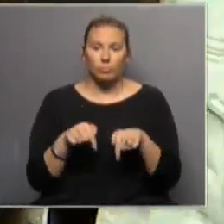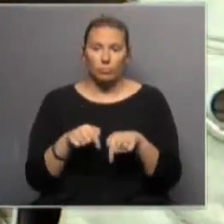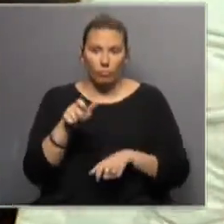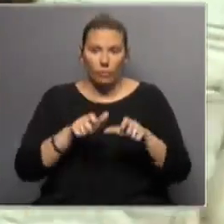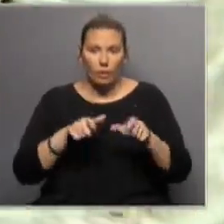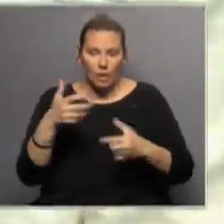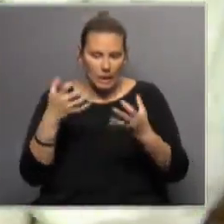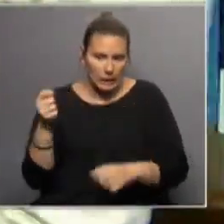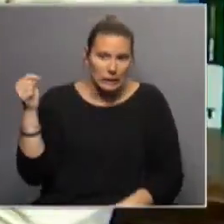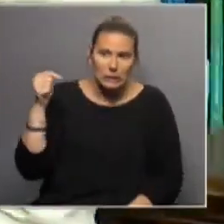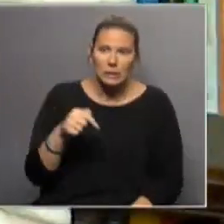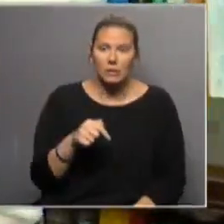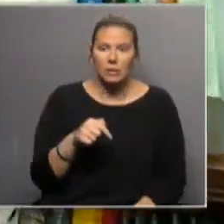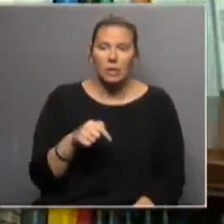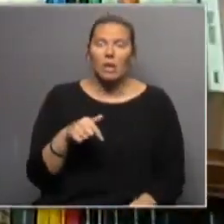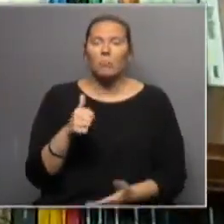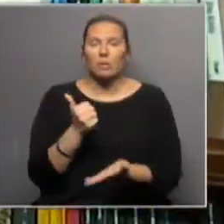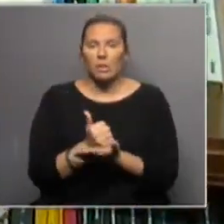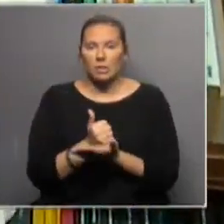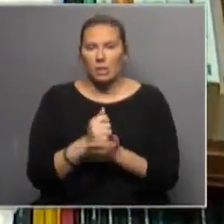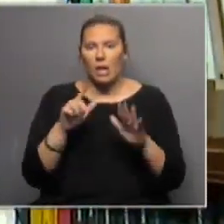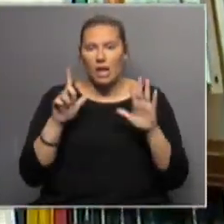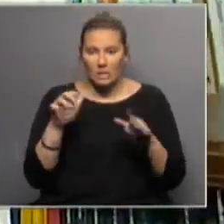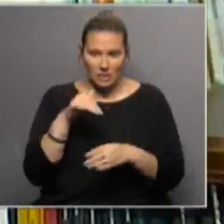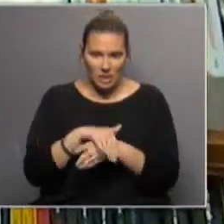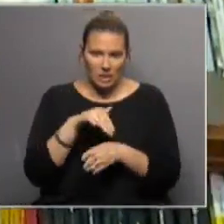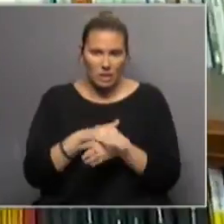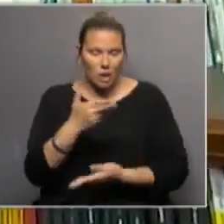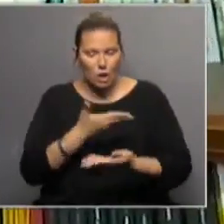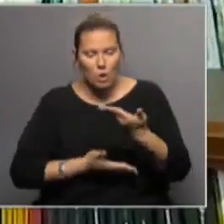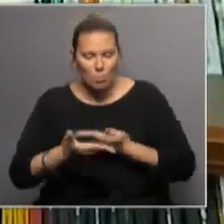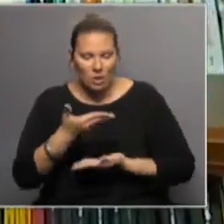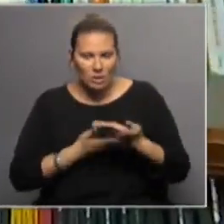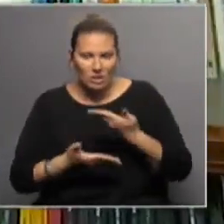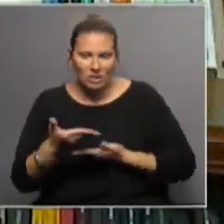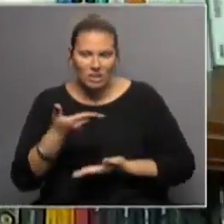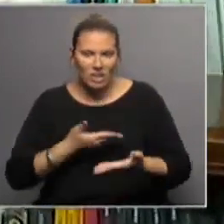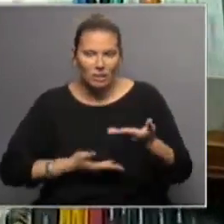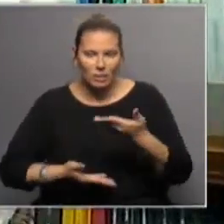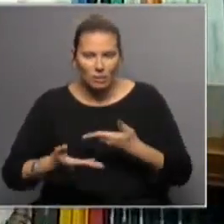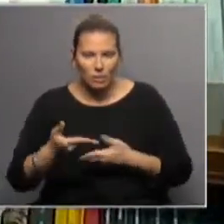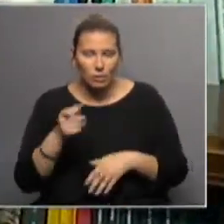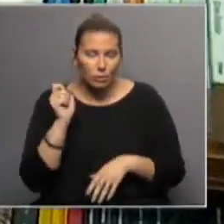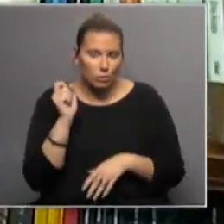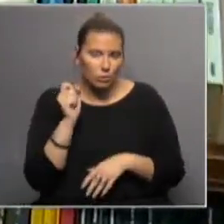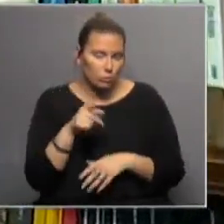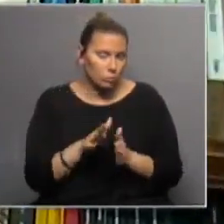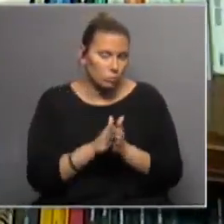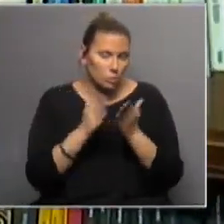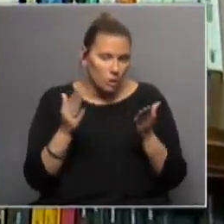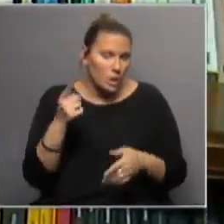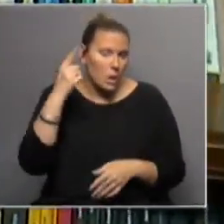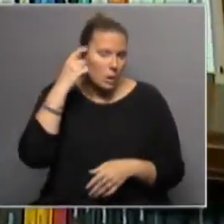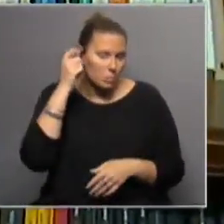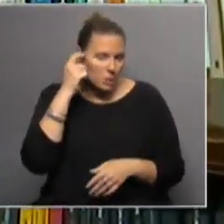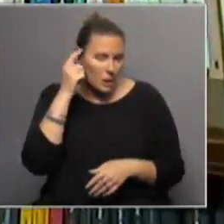gente que se quiera acercar, vas a estar a las 19 horas compartiendo un poco de lo que es tu libro, tu